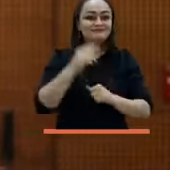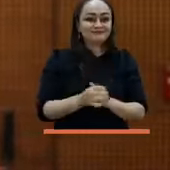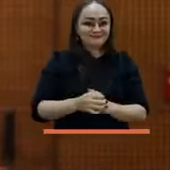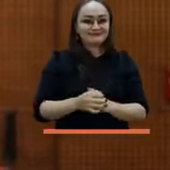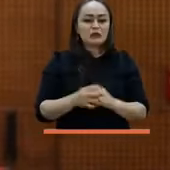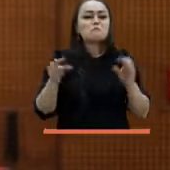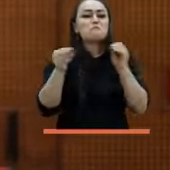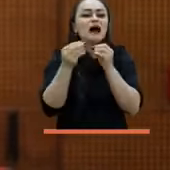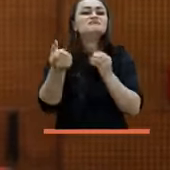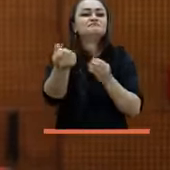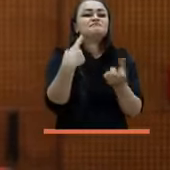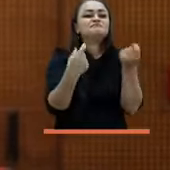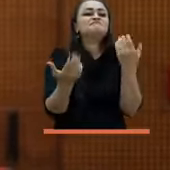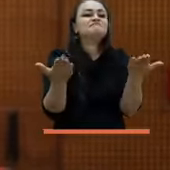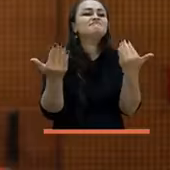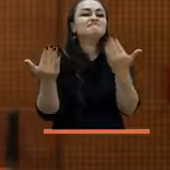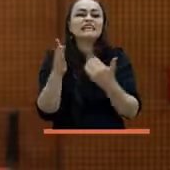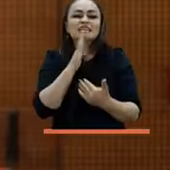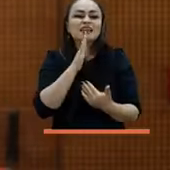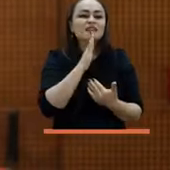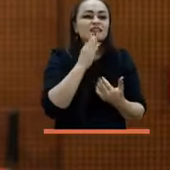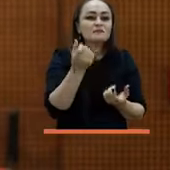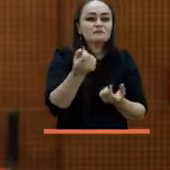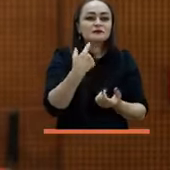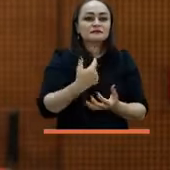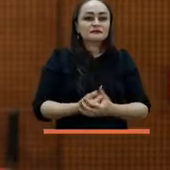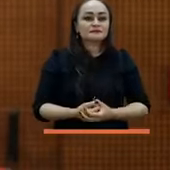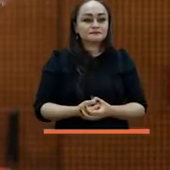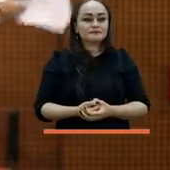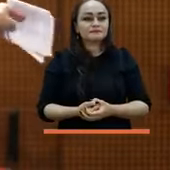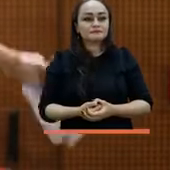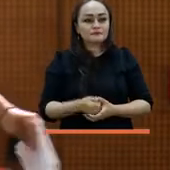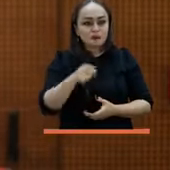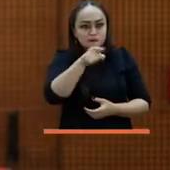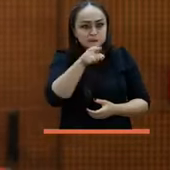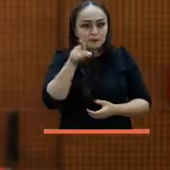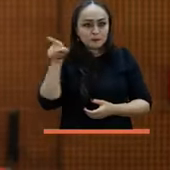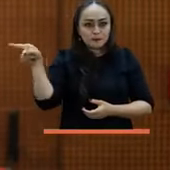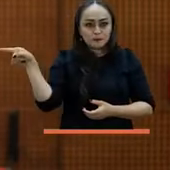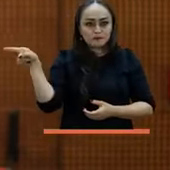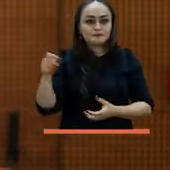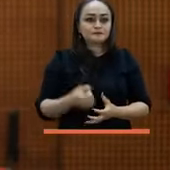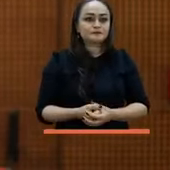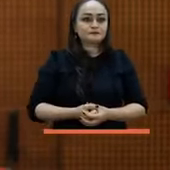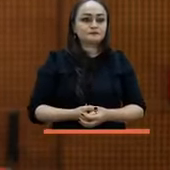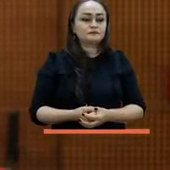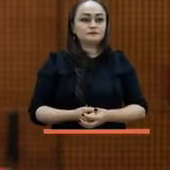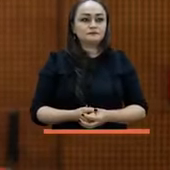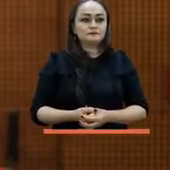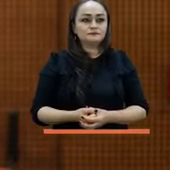quiere quien se animan allí va a primero y luego para acá